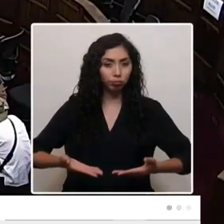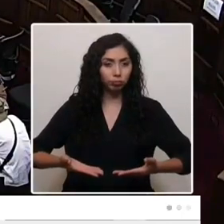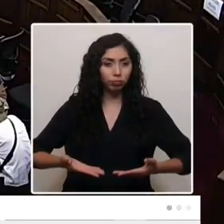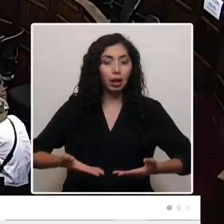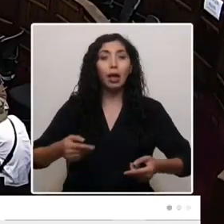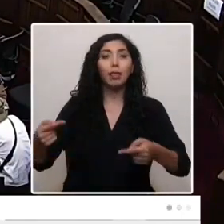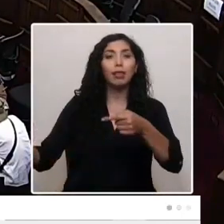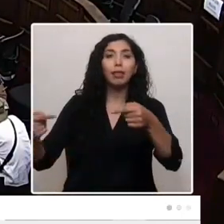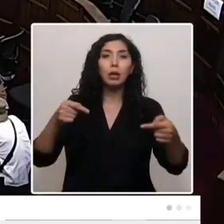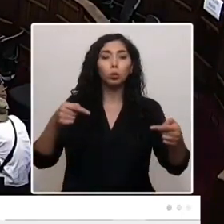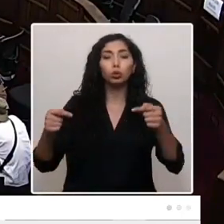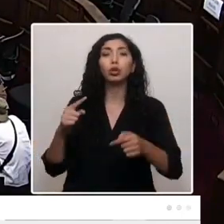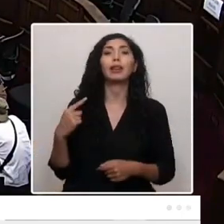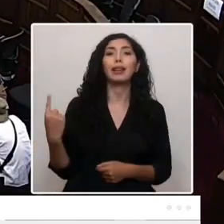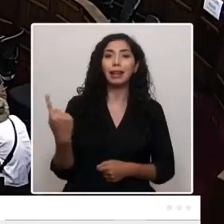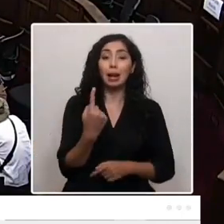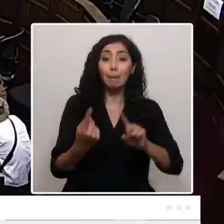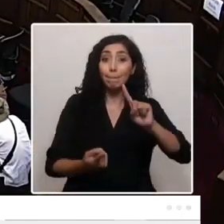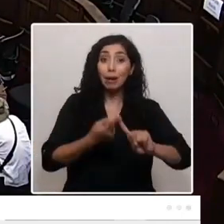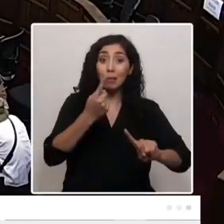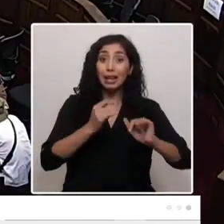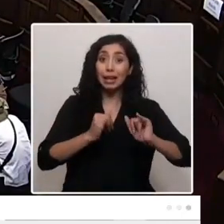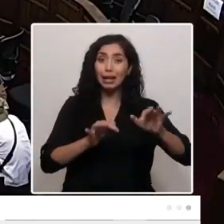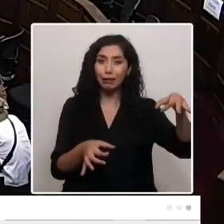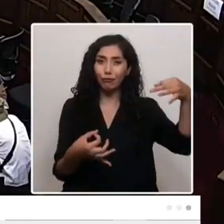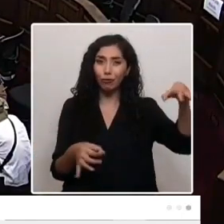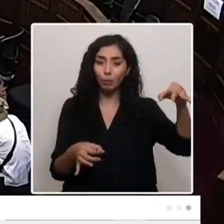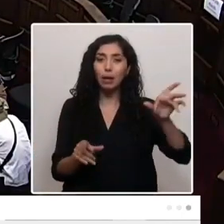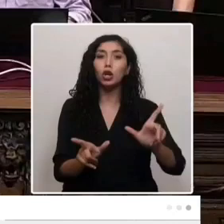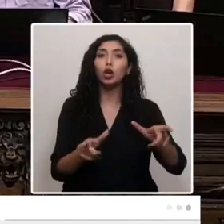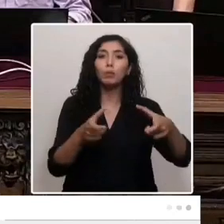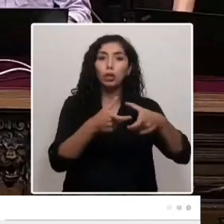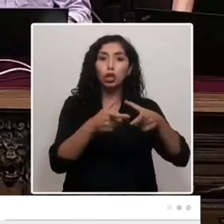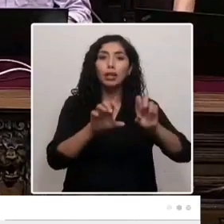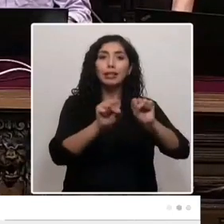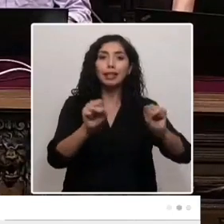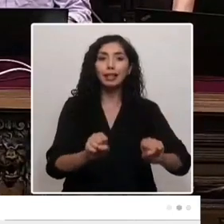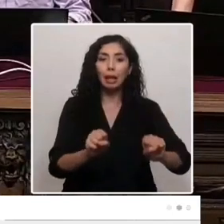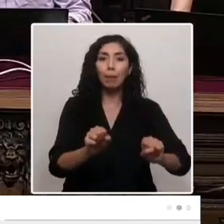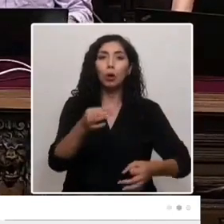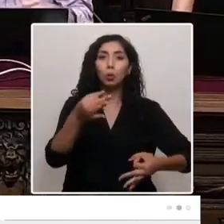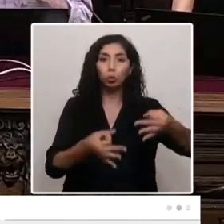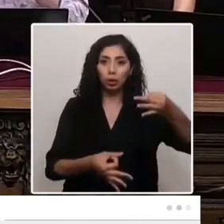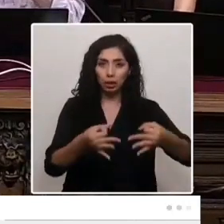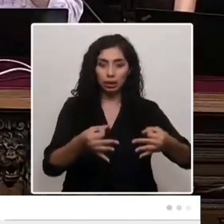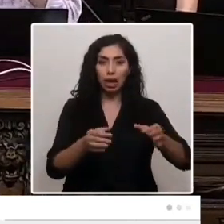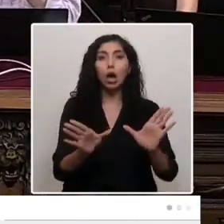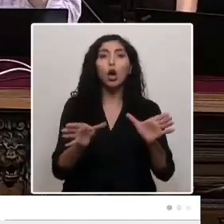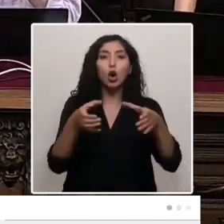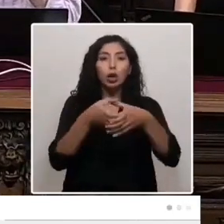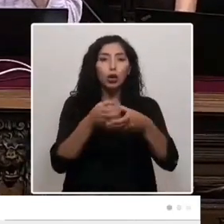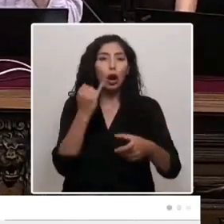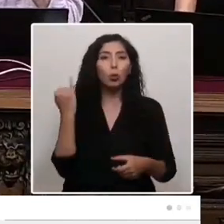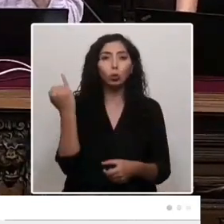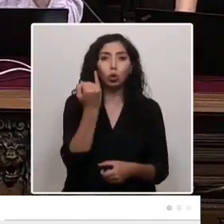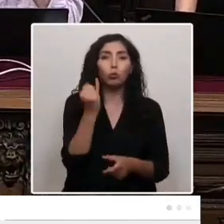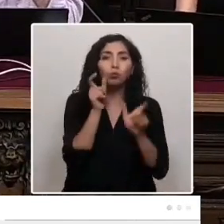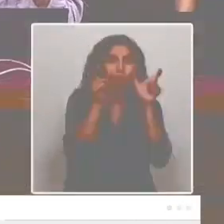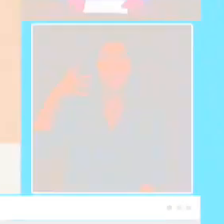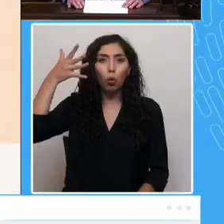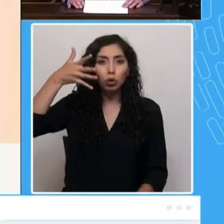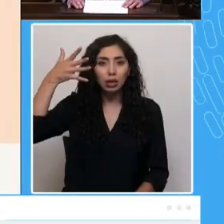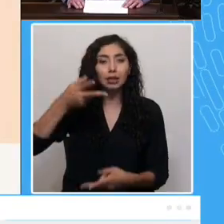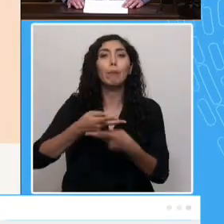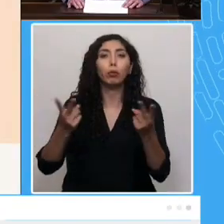discusión en general. Pasada las cinco y media de la tarde, se produjo el momento esperado, el inicio del debate sobre el informe de la Comisión de Sistemas de Justicia,